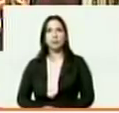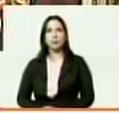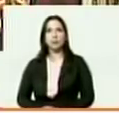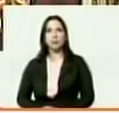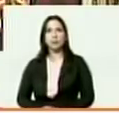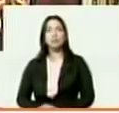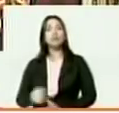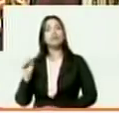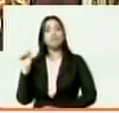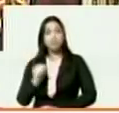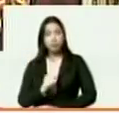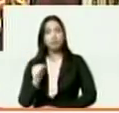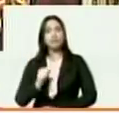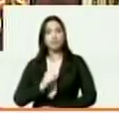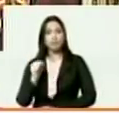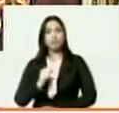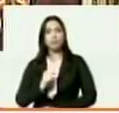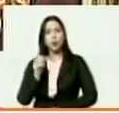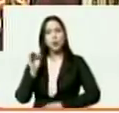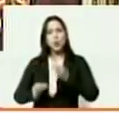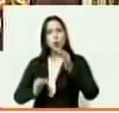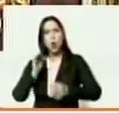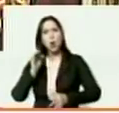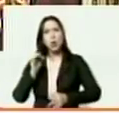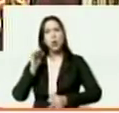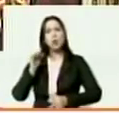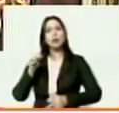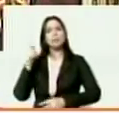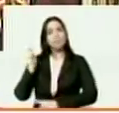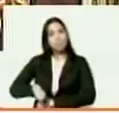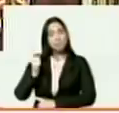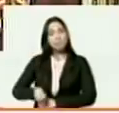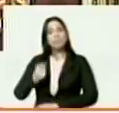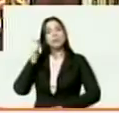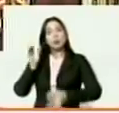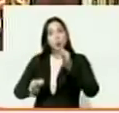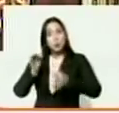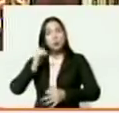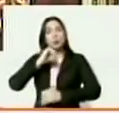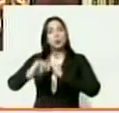Si la Corte Penal Internacional, la Fiscalía de la Corte Penal,